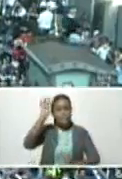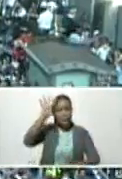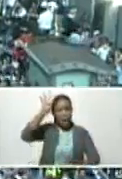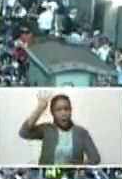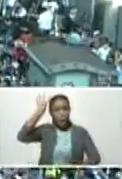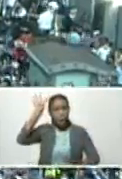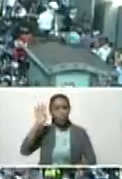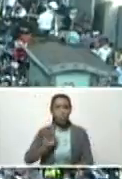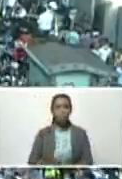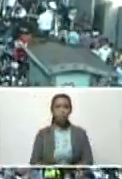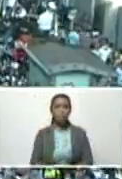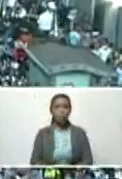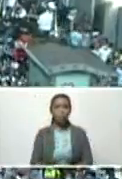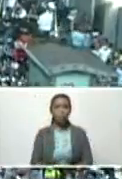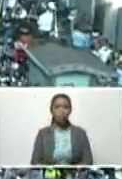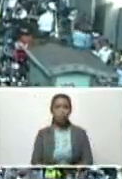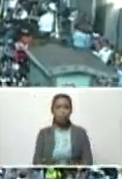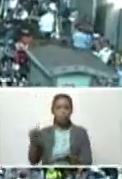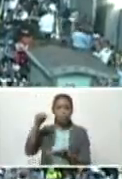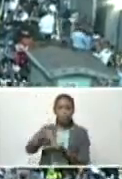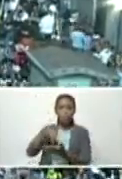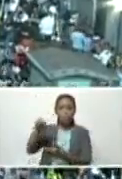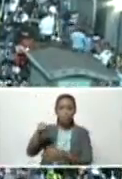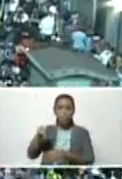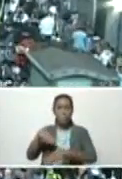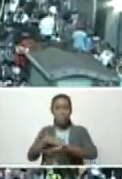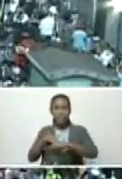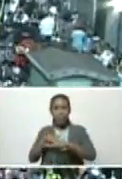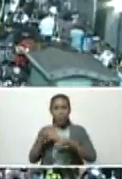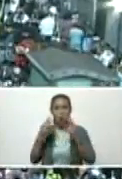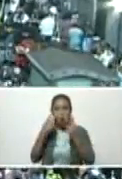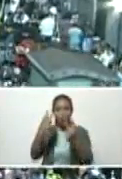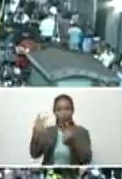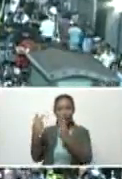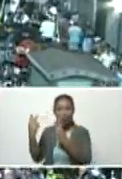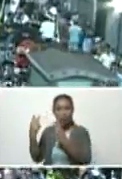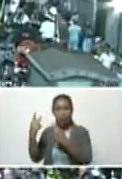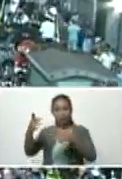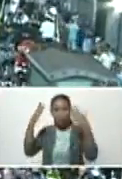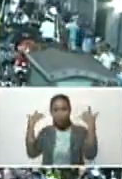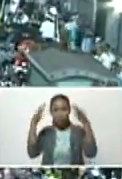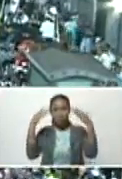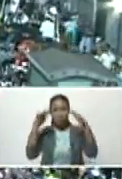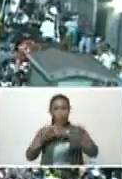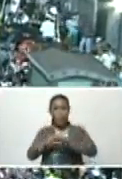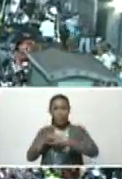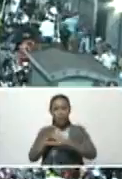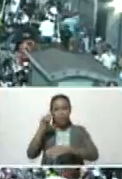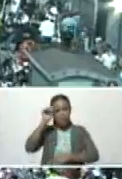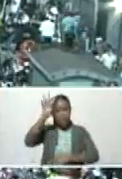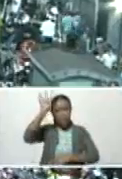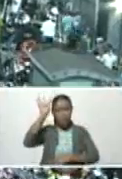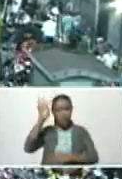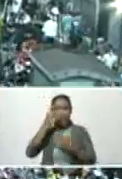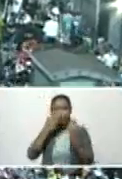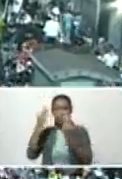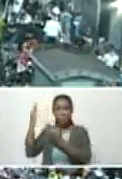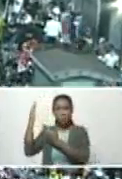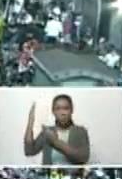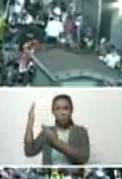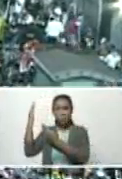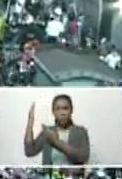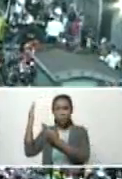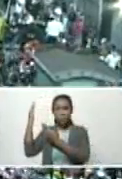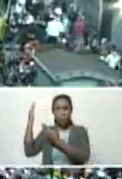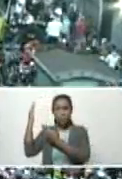Maldonado. Párese ahí, ministro, que lo vea. Vamos a darle un aplauso al ministro Mervin Maldonado por